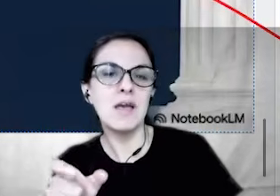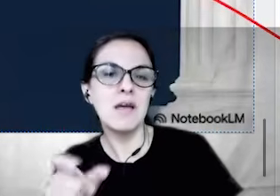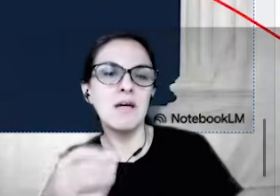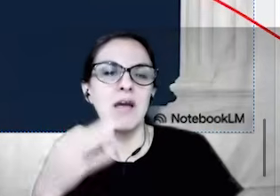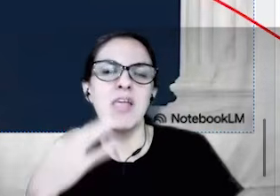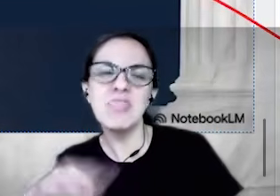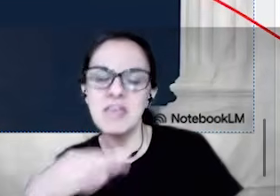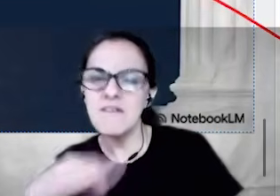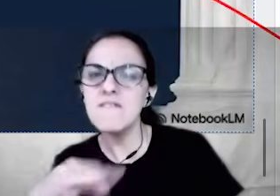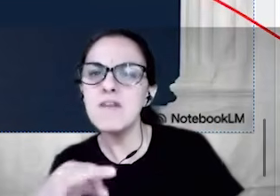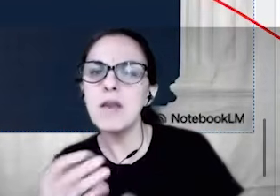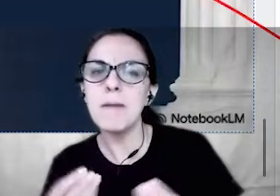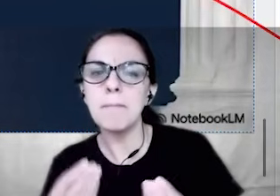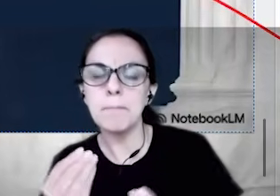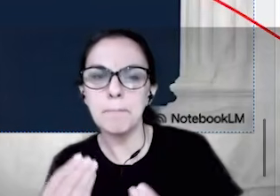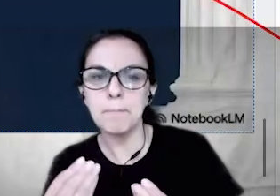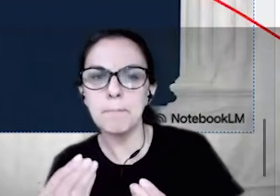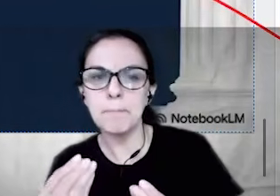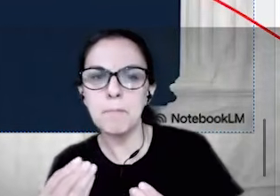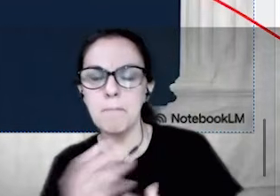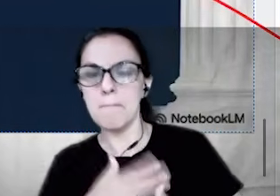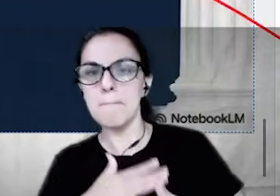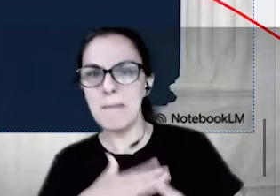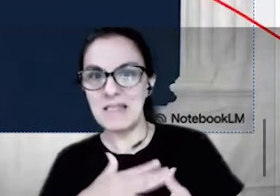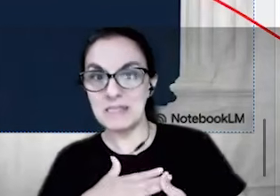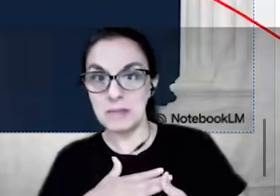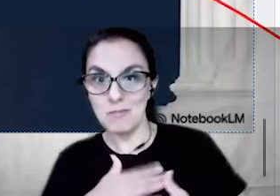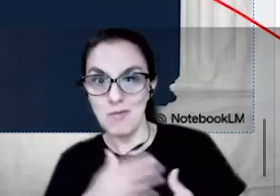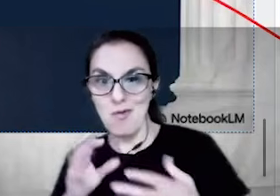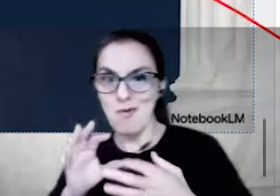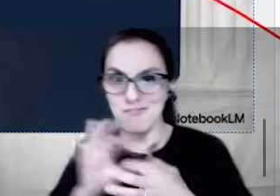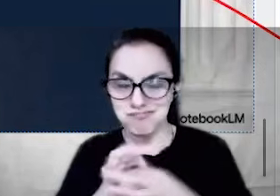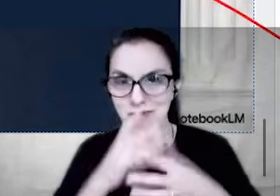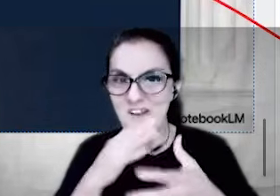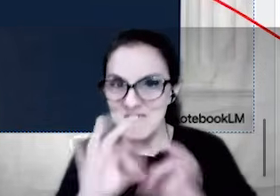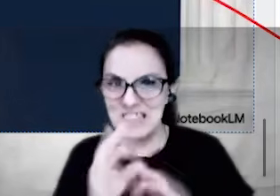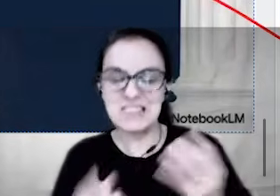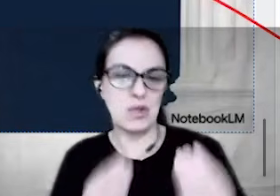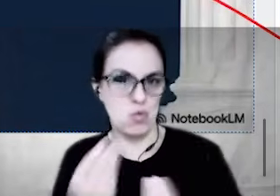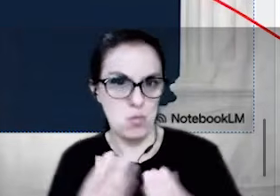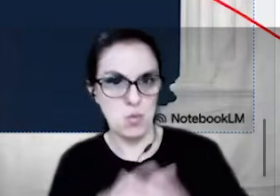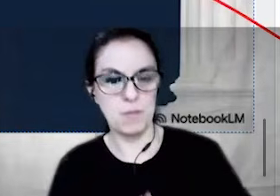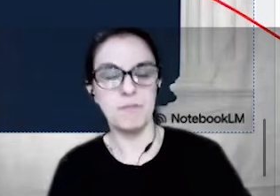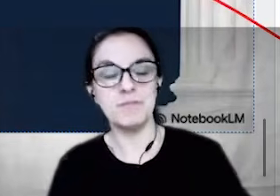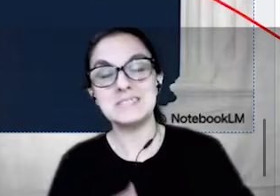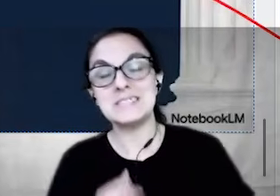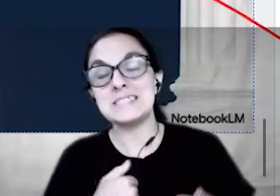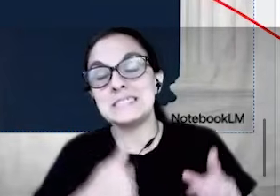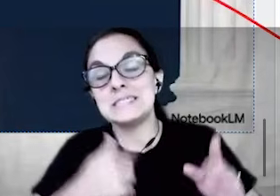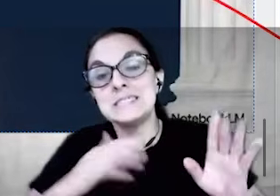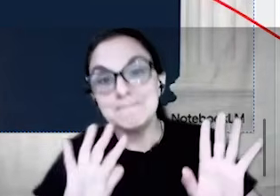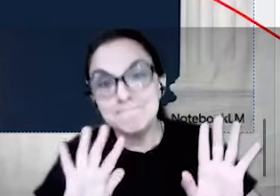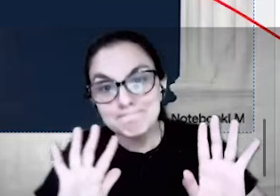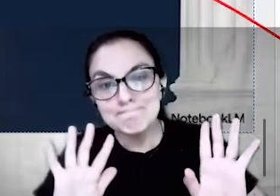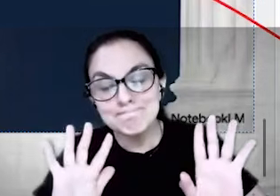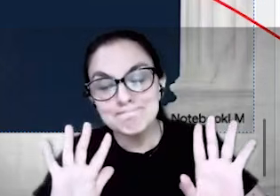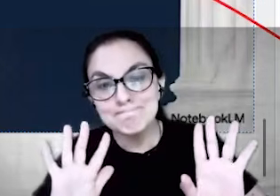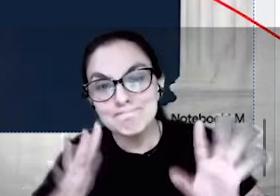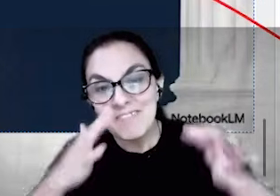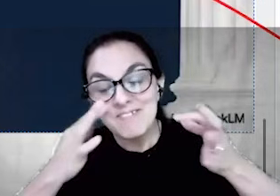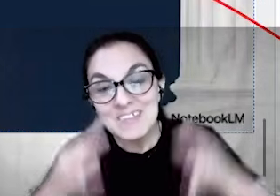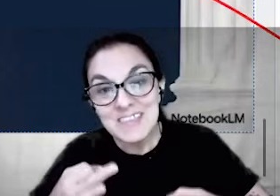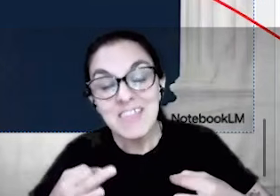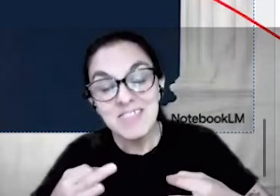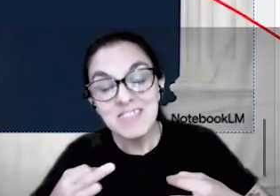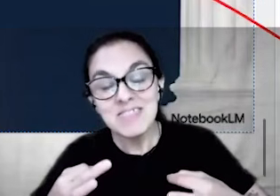justamente el patrimonio afectado a la explotación? Bueno, yo no encontré, digamos,